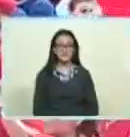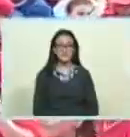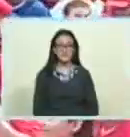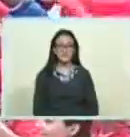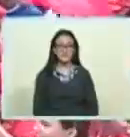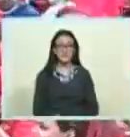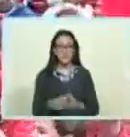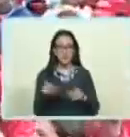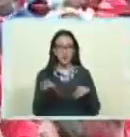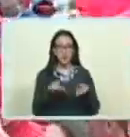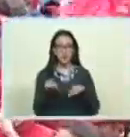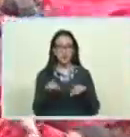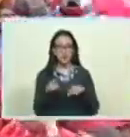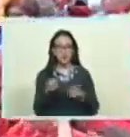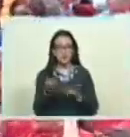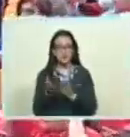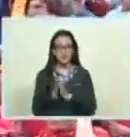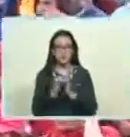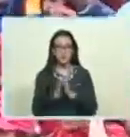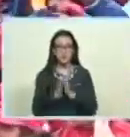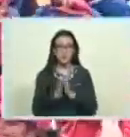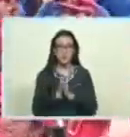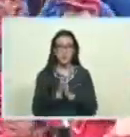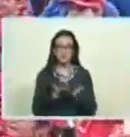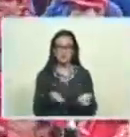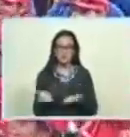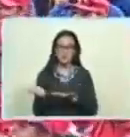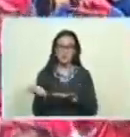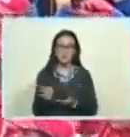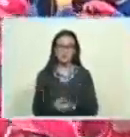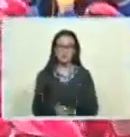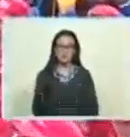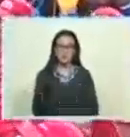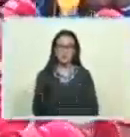Bueno, los coordinadores del acto, por favor, adelante.